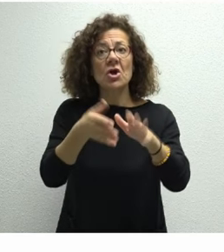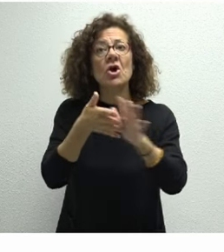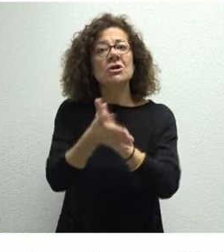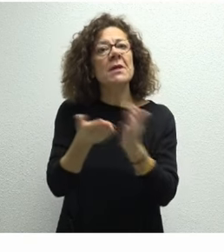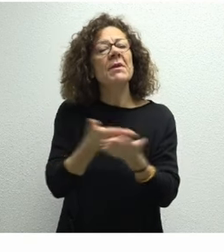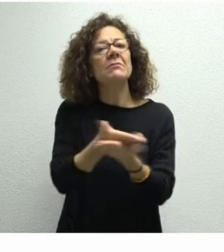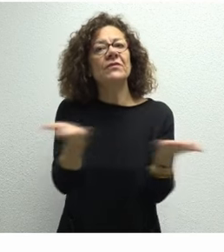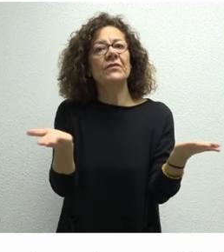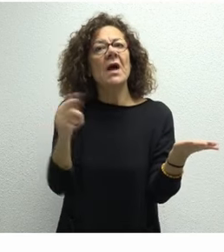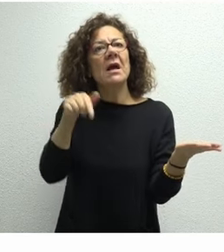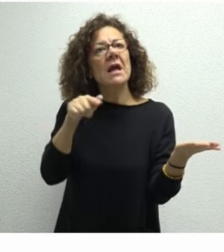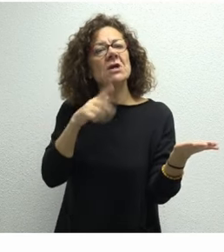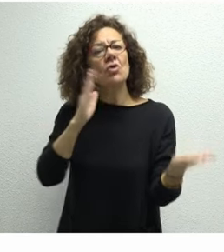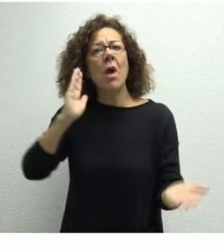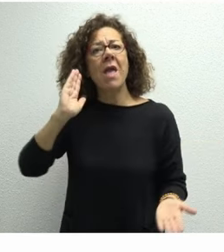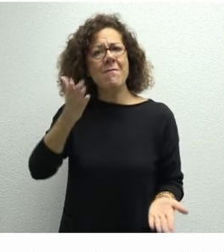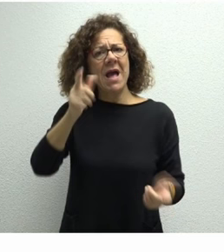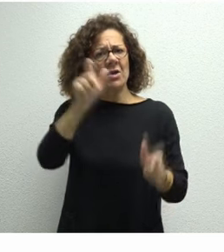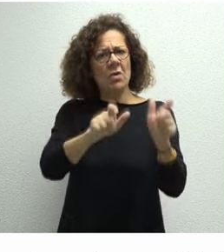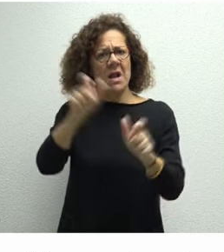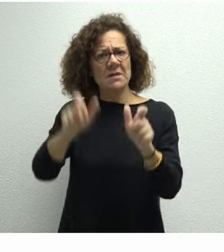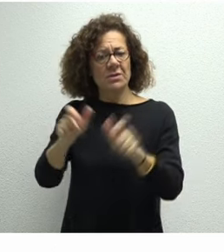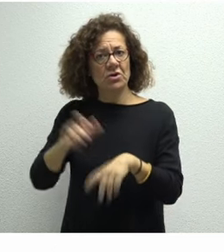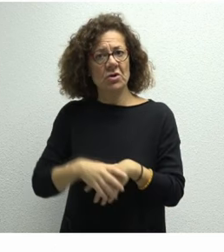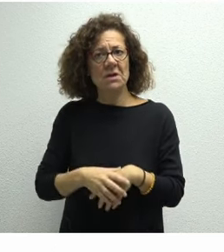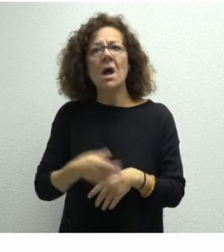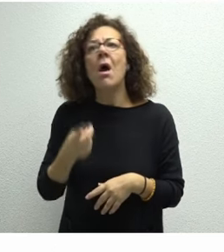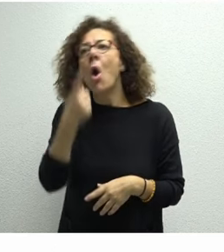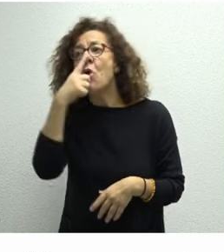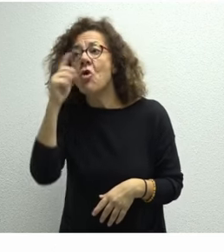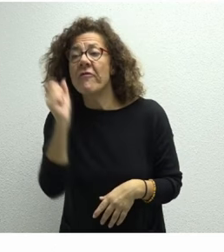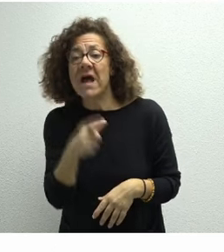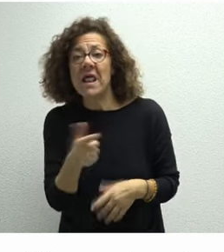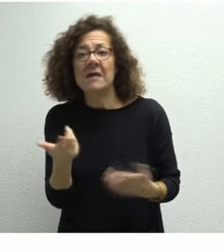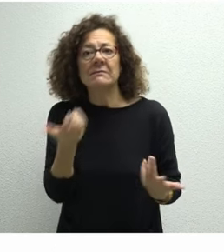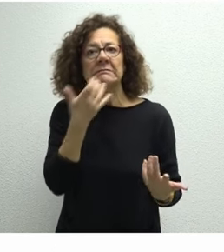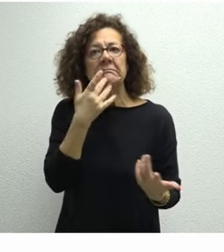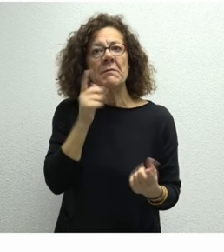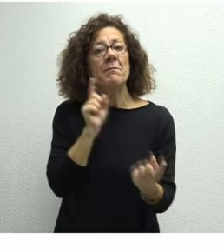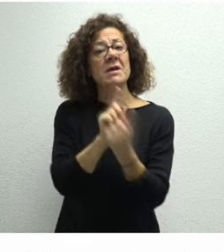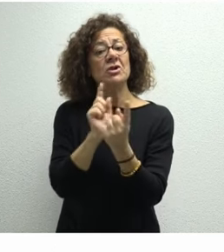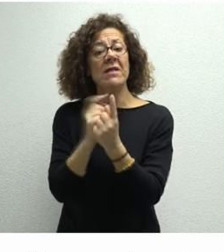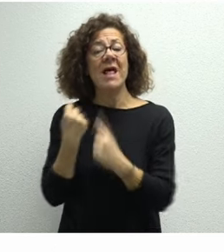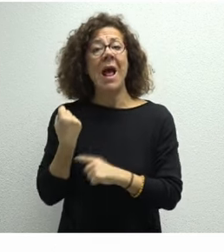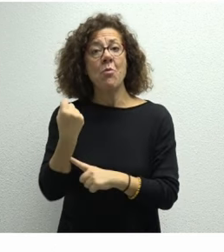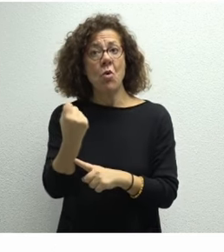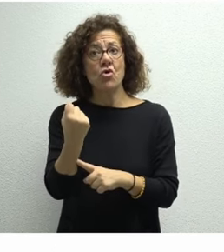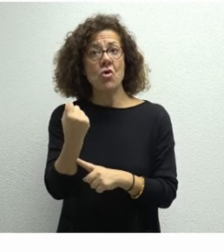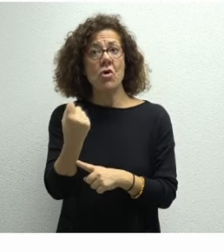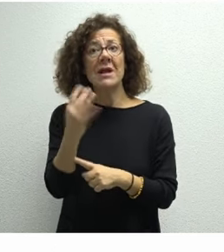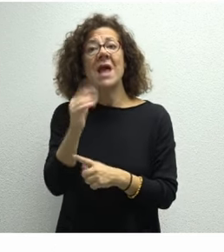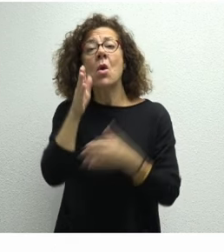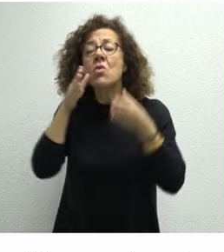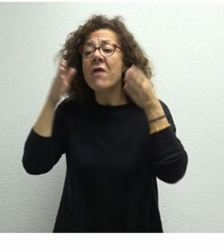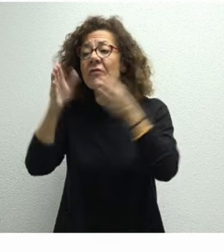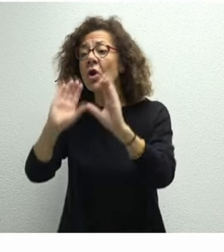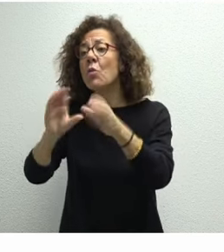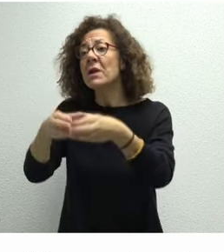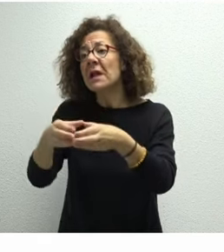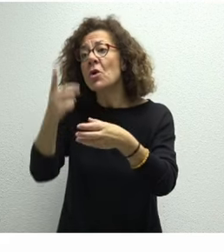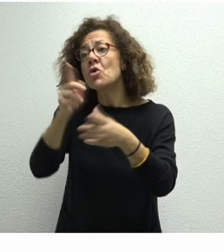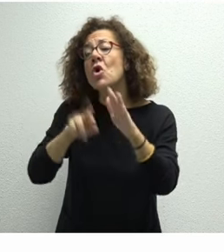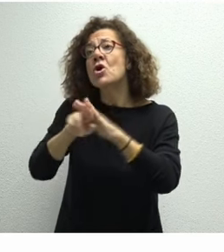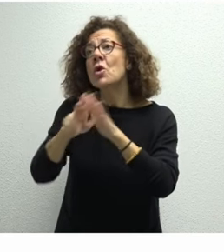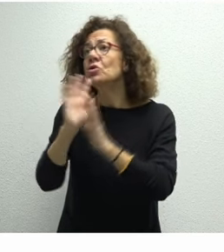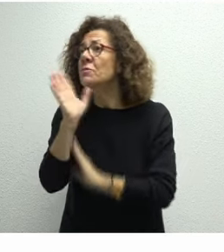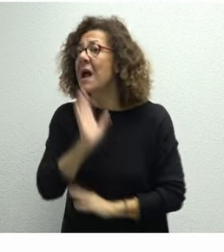disposición de que esto tenga un impacto en la vida de la gente no nos va a servir de nada personalizar apoyos y tener un enfoque comunitario y unos